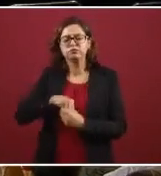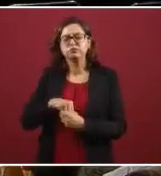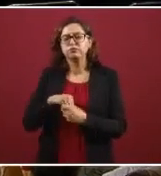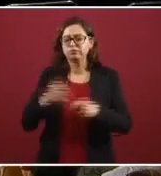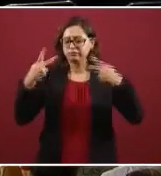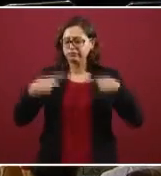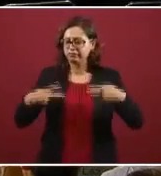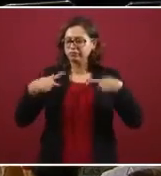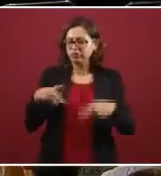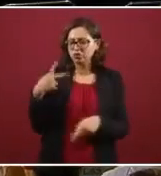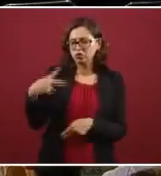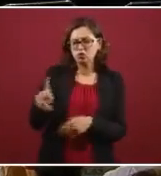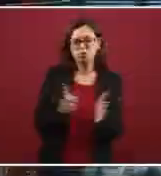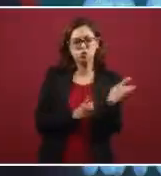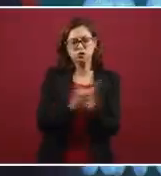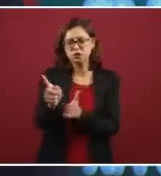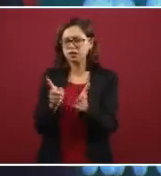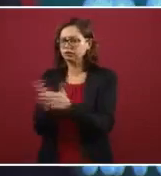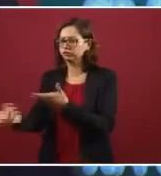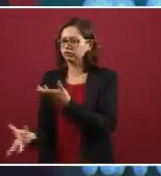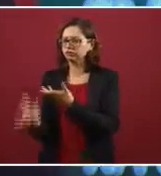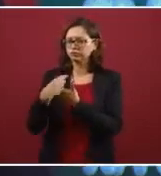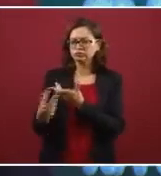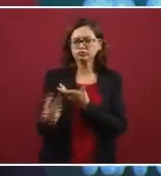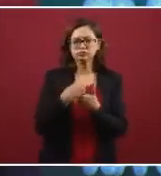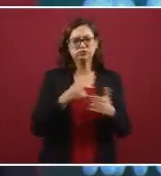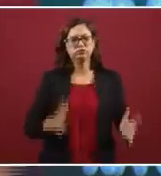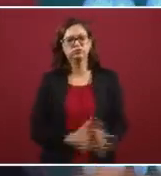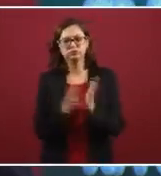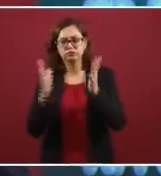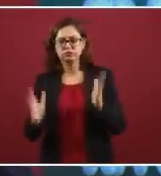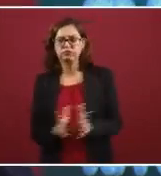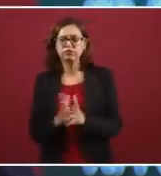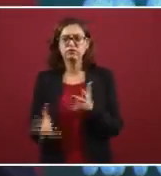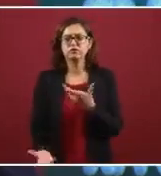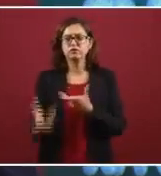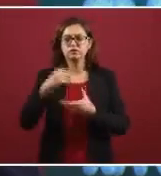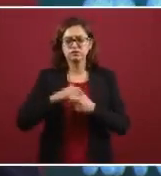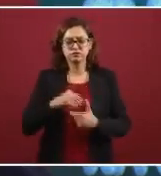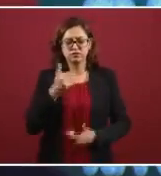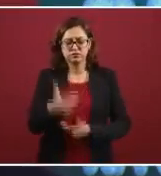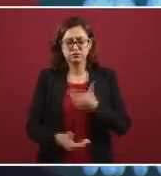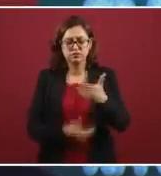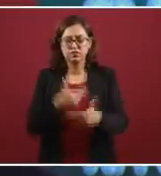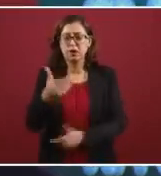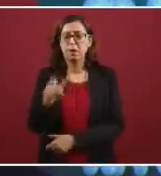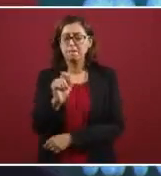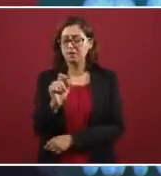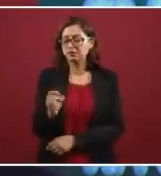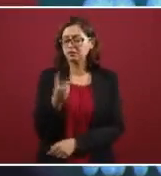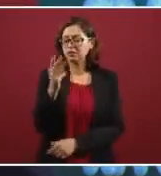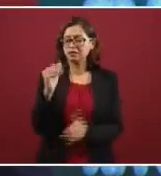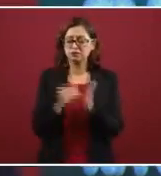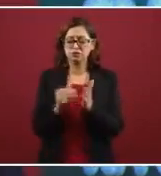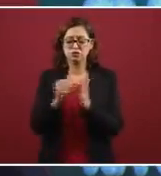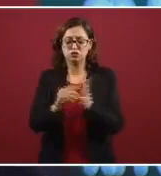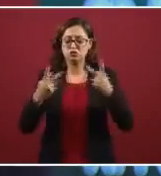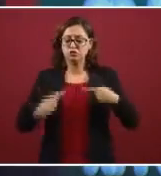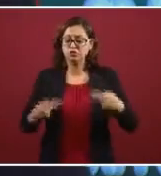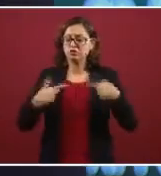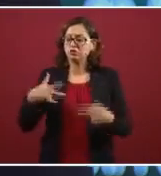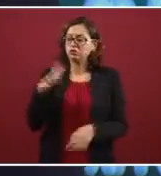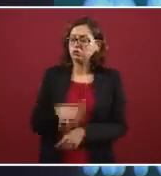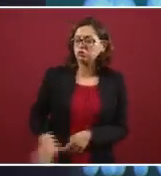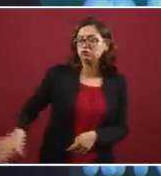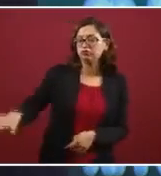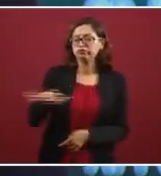son participativos, integrales, progresivos, que alcanzan a 23 millones de personas, como nos dijo ayer nuestra